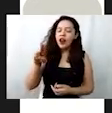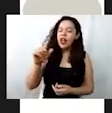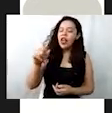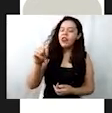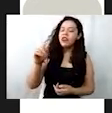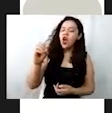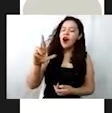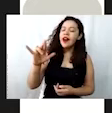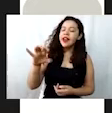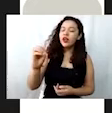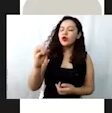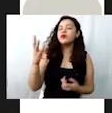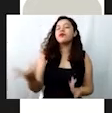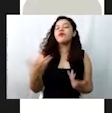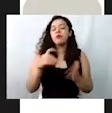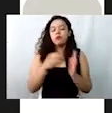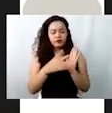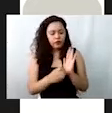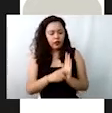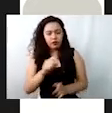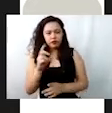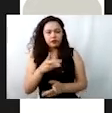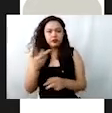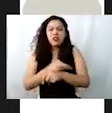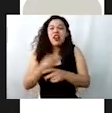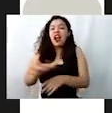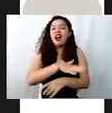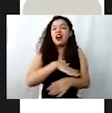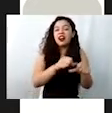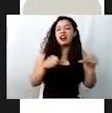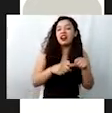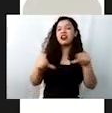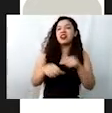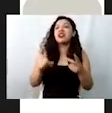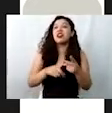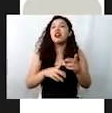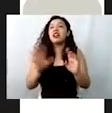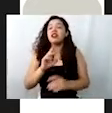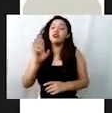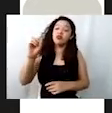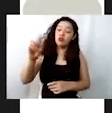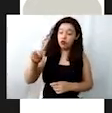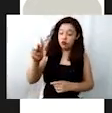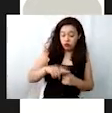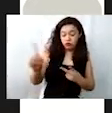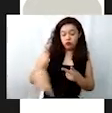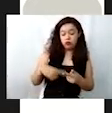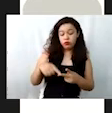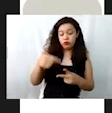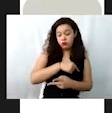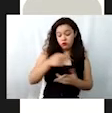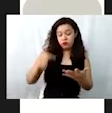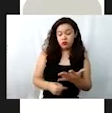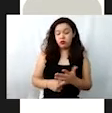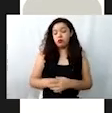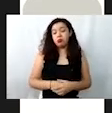la Agenda 2030 en distintos espacios, desde que pueden ser Naciones Unidas hasta lo que pasa a nivel